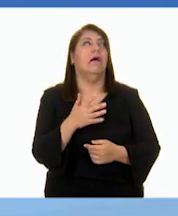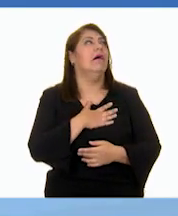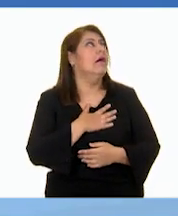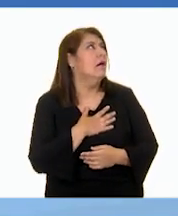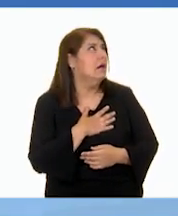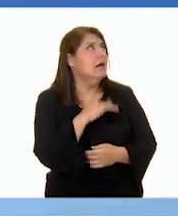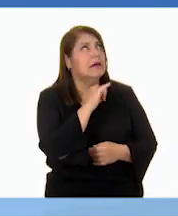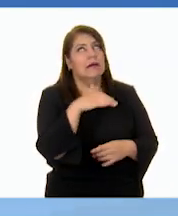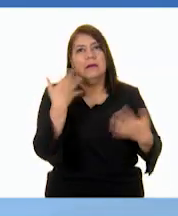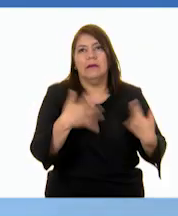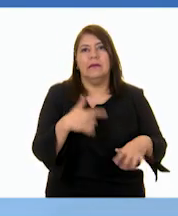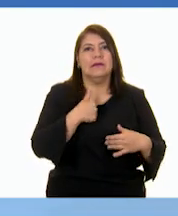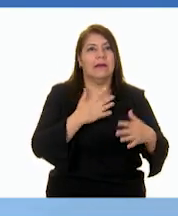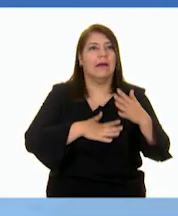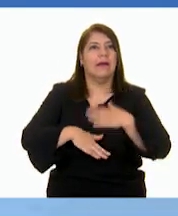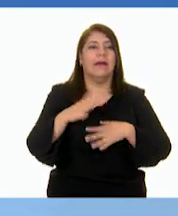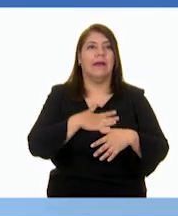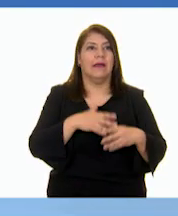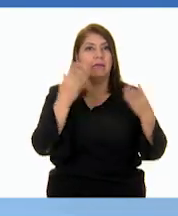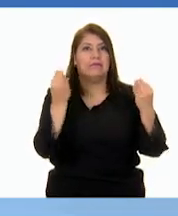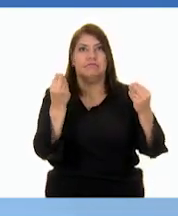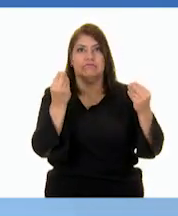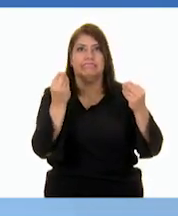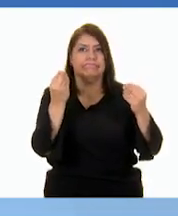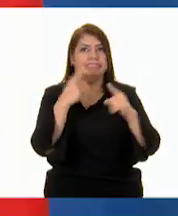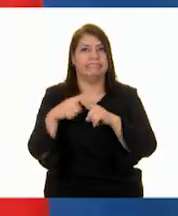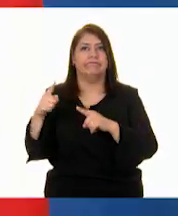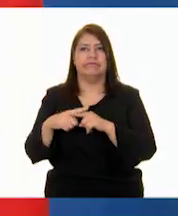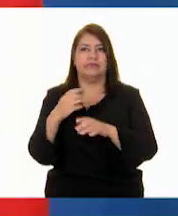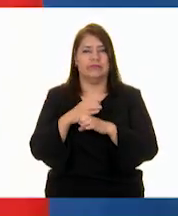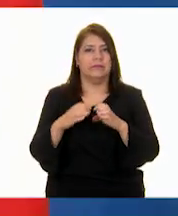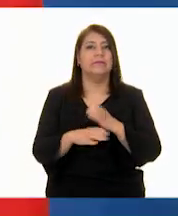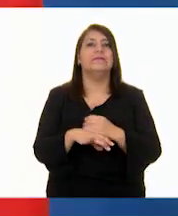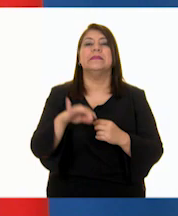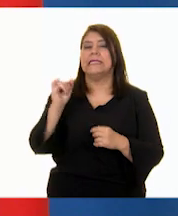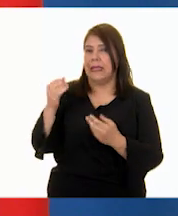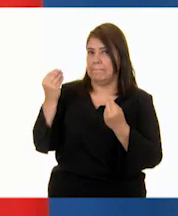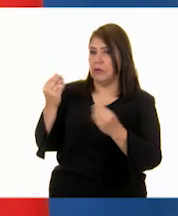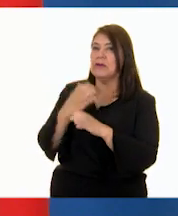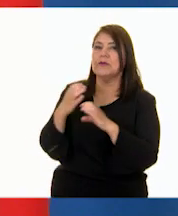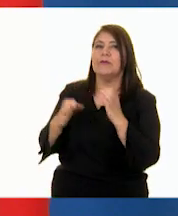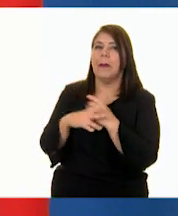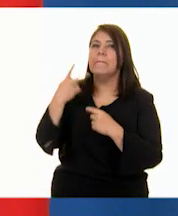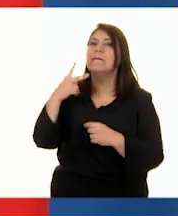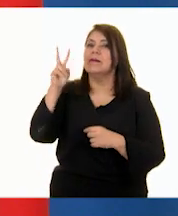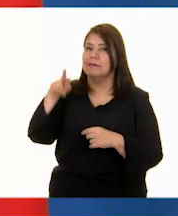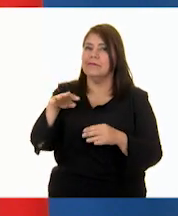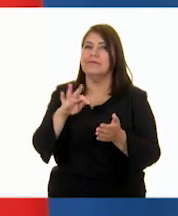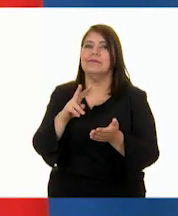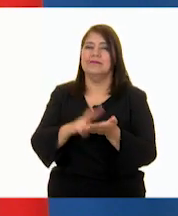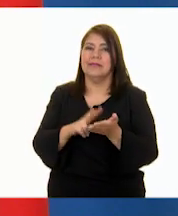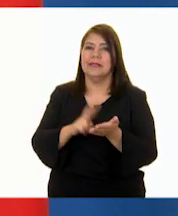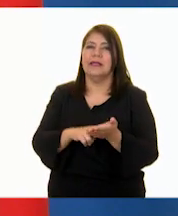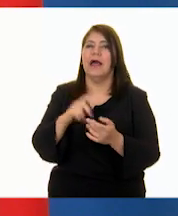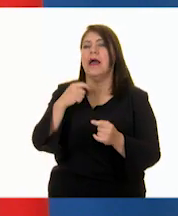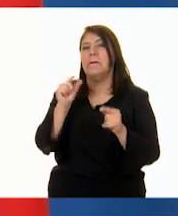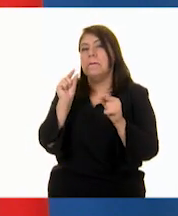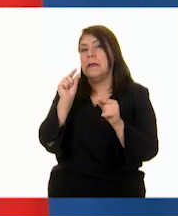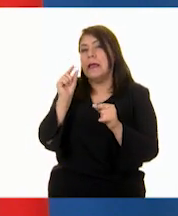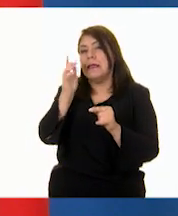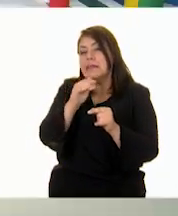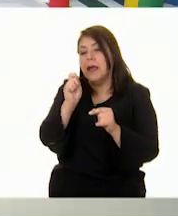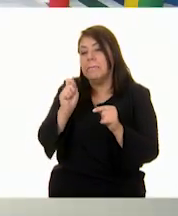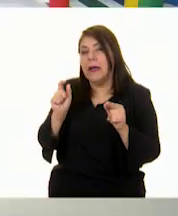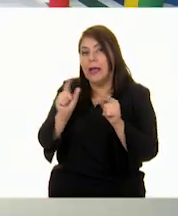tanto. Vimos muchísimas cosas. Muchísimas, pero muy enriquecedoras. Y ya casi terminamos. Gracias,